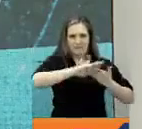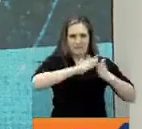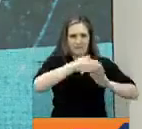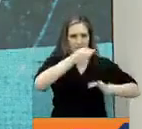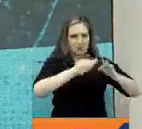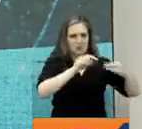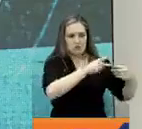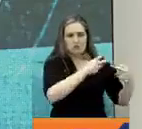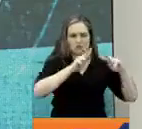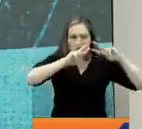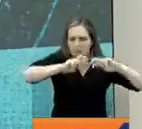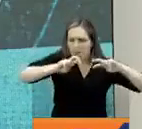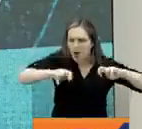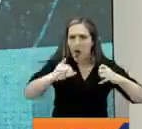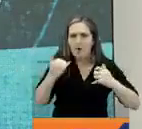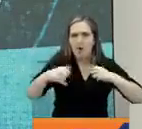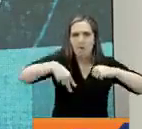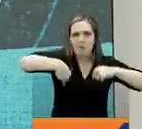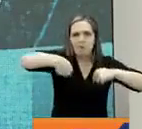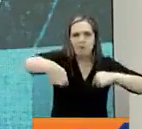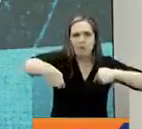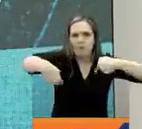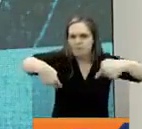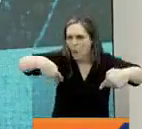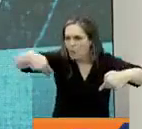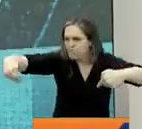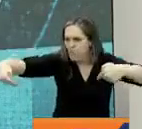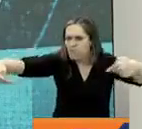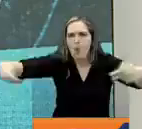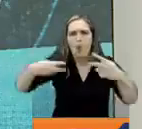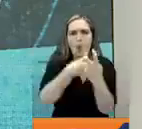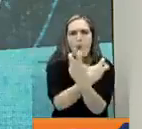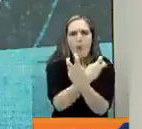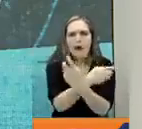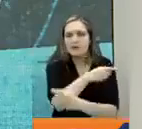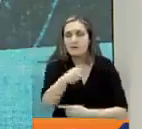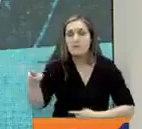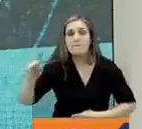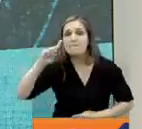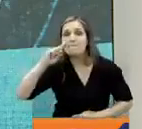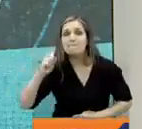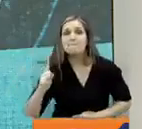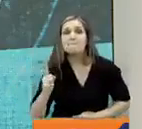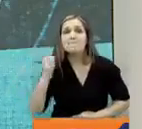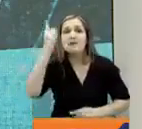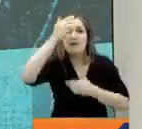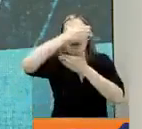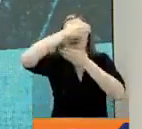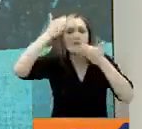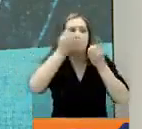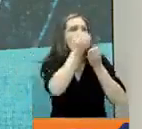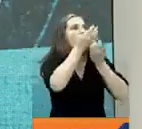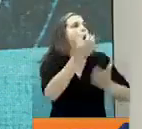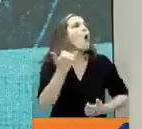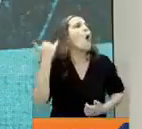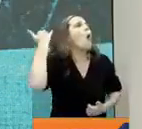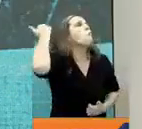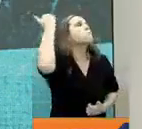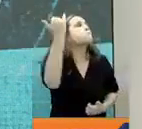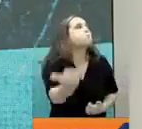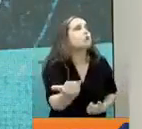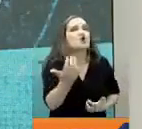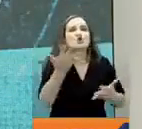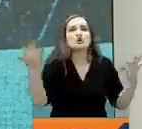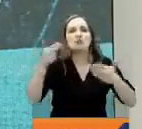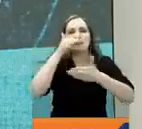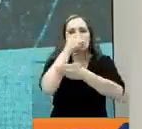de reclutamiento forzado y desaparición forzada es integrantes de las farc por primera vez se entregaron información sobre las ubicaciones de los restos